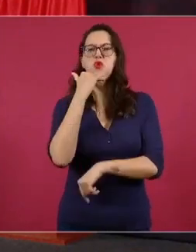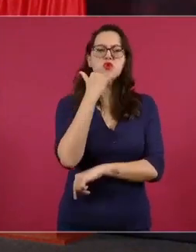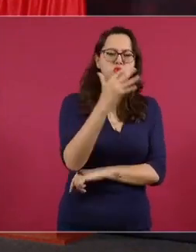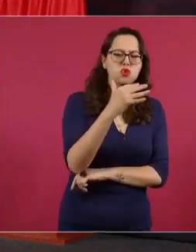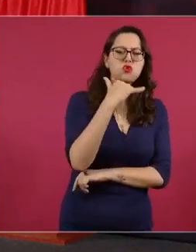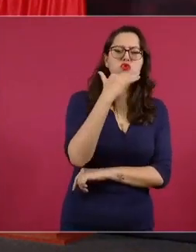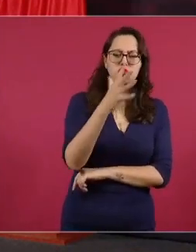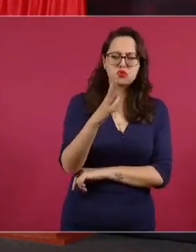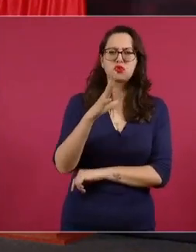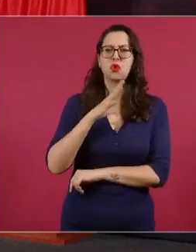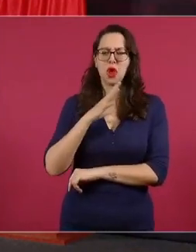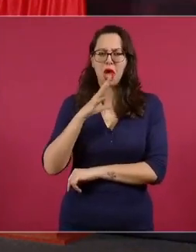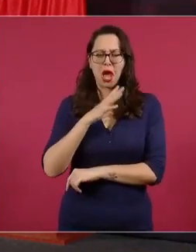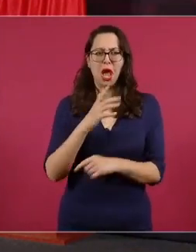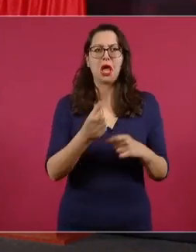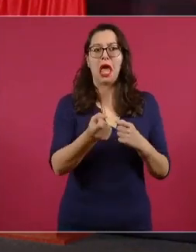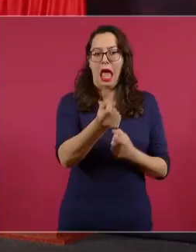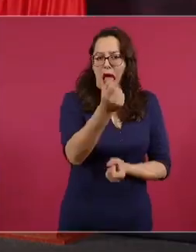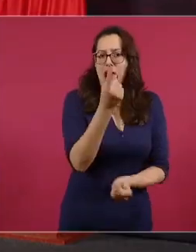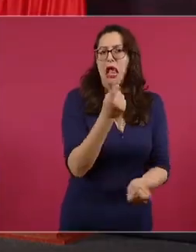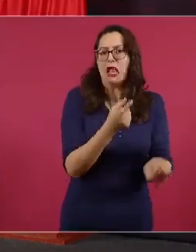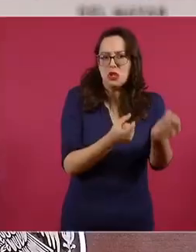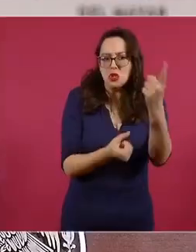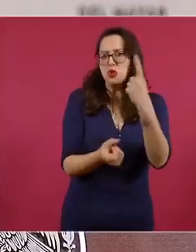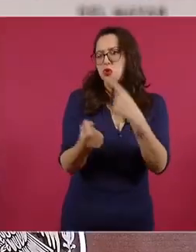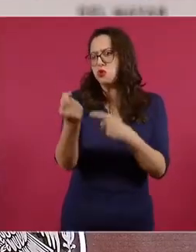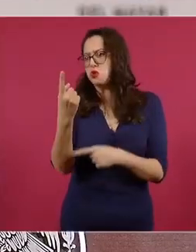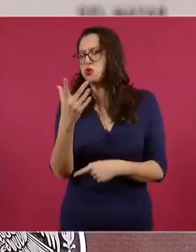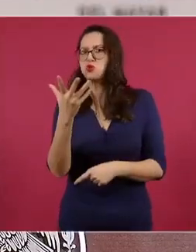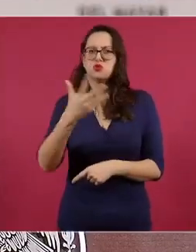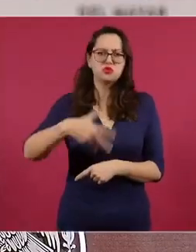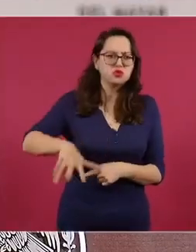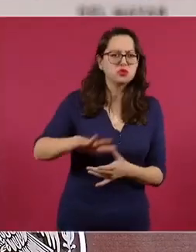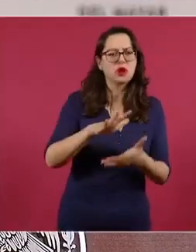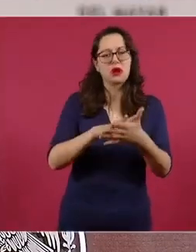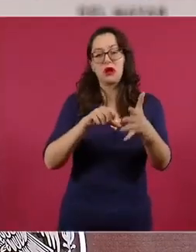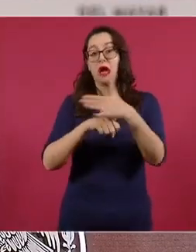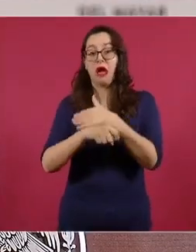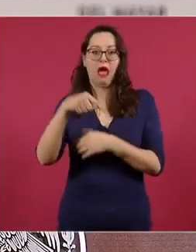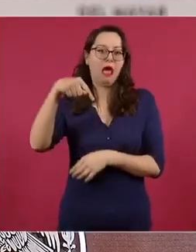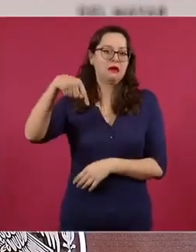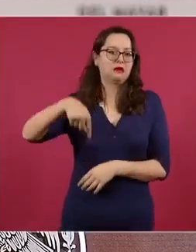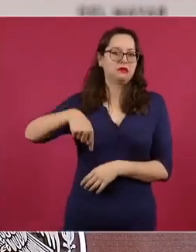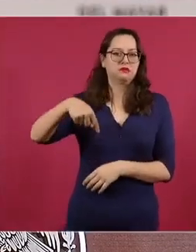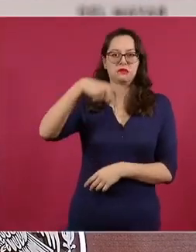toman, persiguen, encarcelan y en fin.